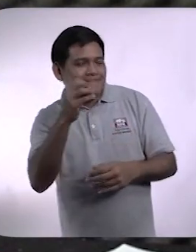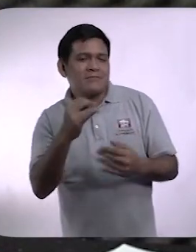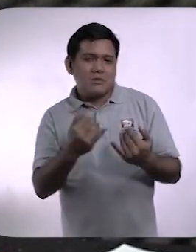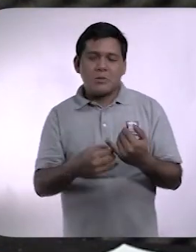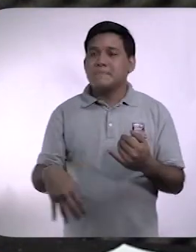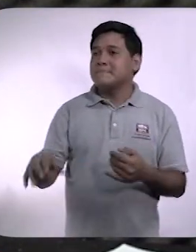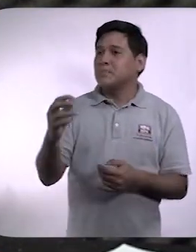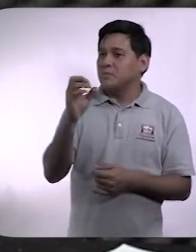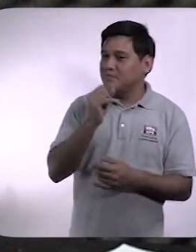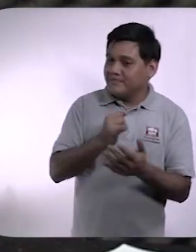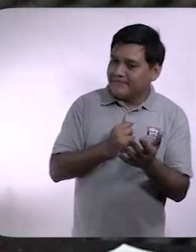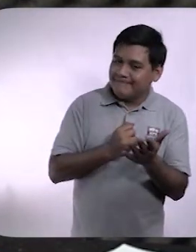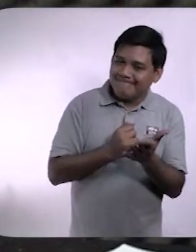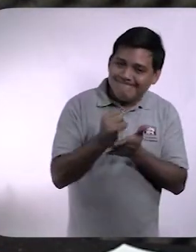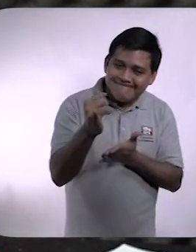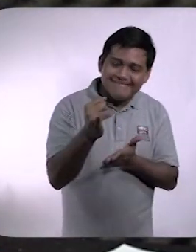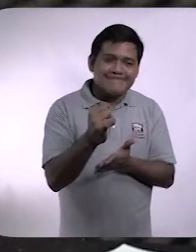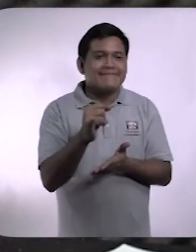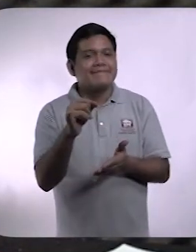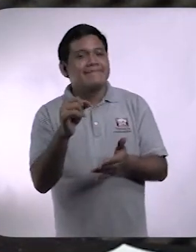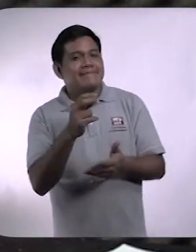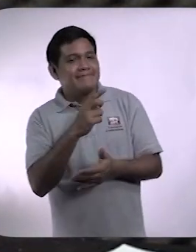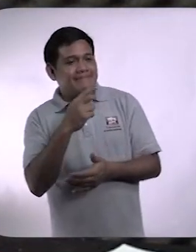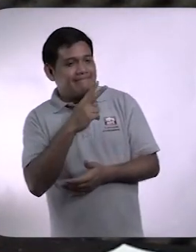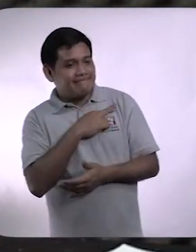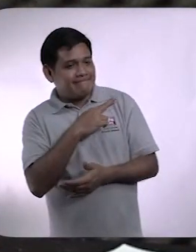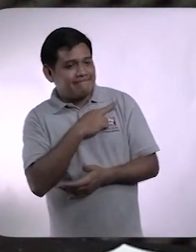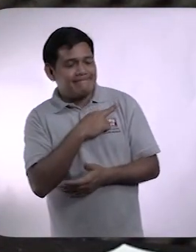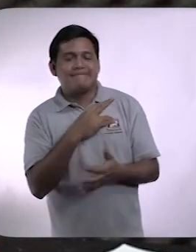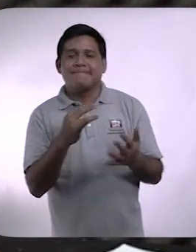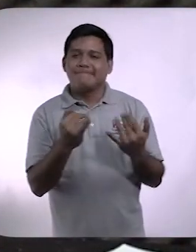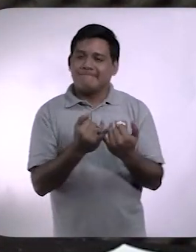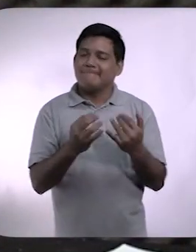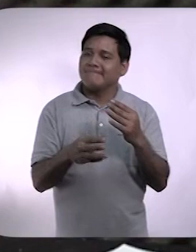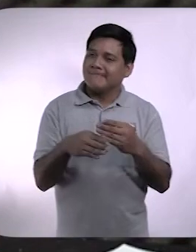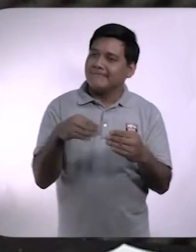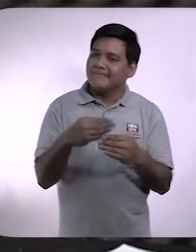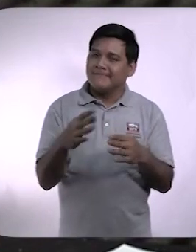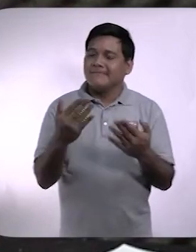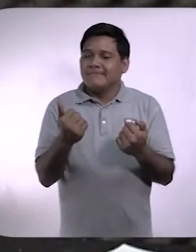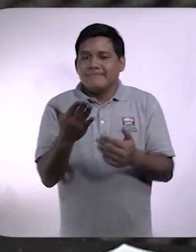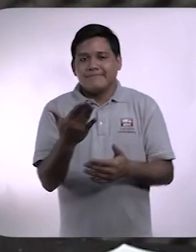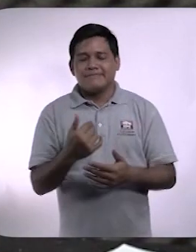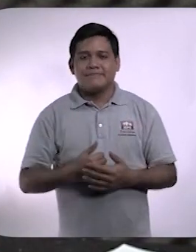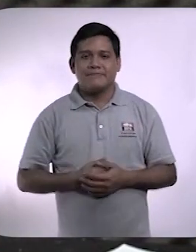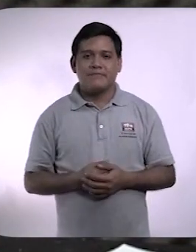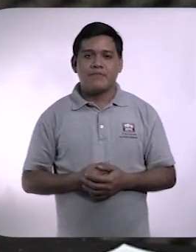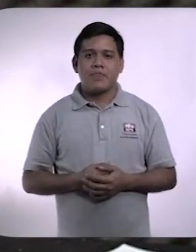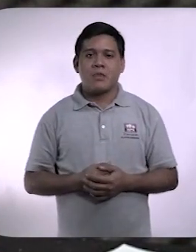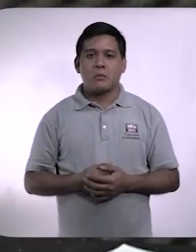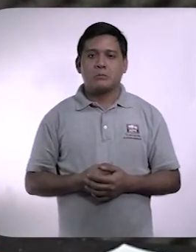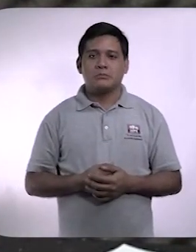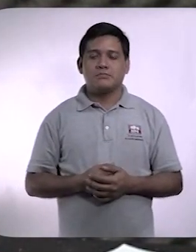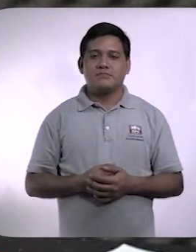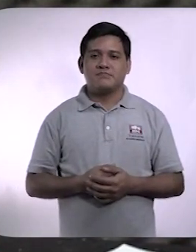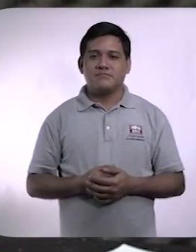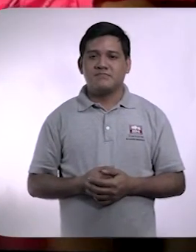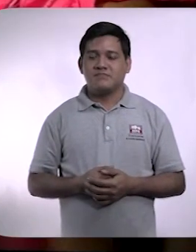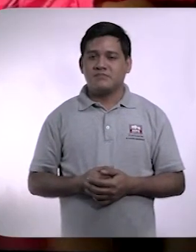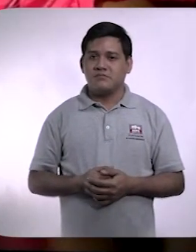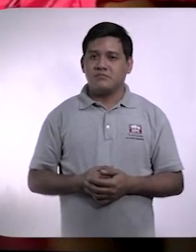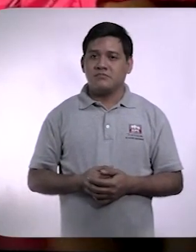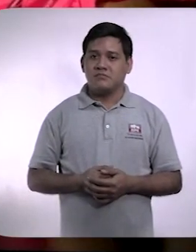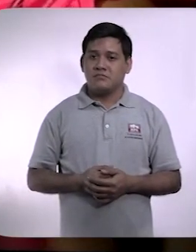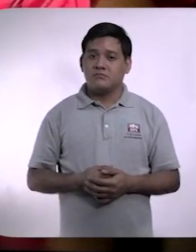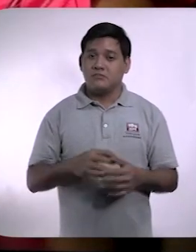opinión muy personal, pero yo creo que por eso es tan difícil que se materialice por esa vía. Claro. Sí, por supuesto. Claro. Es un dato muy importante que